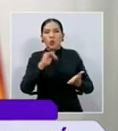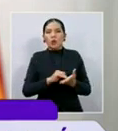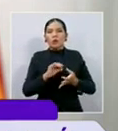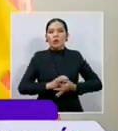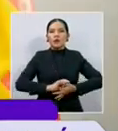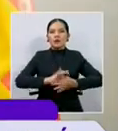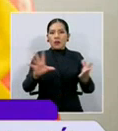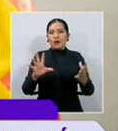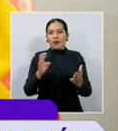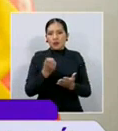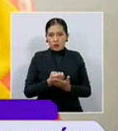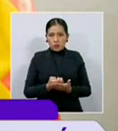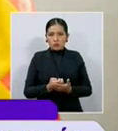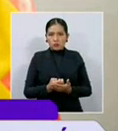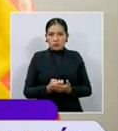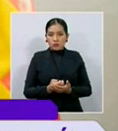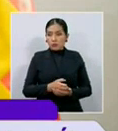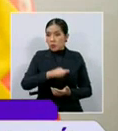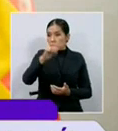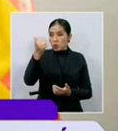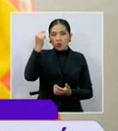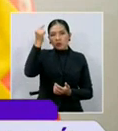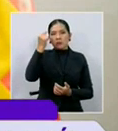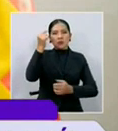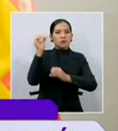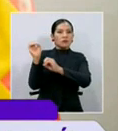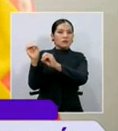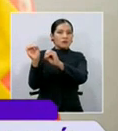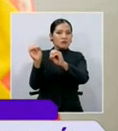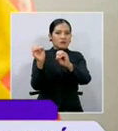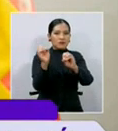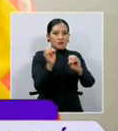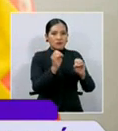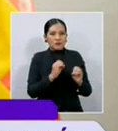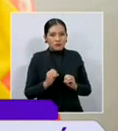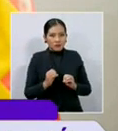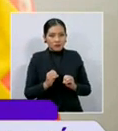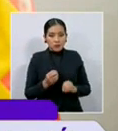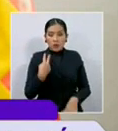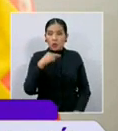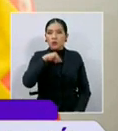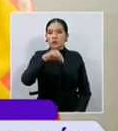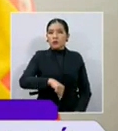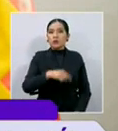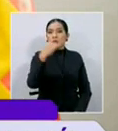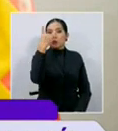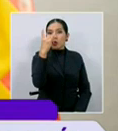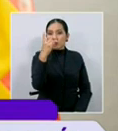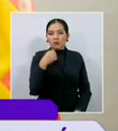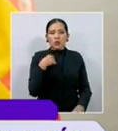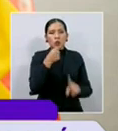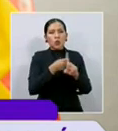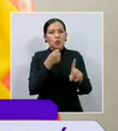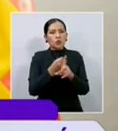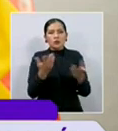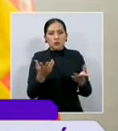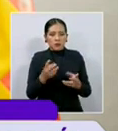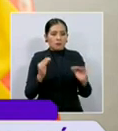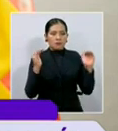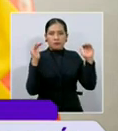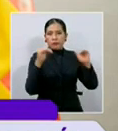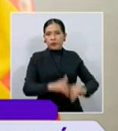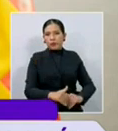su economía. Como ningún otro gobierno, el nuestro no solo tuvo que enfrentar y vencer una profunda